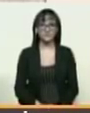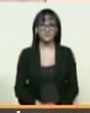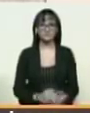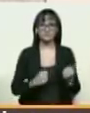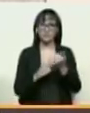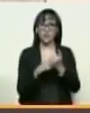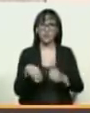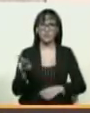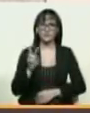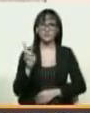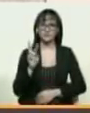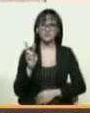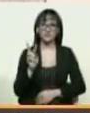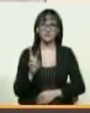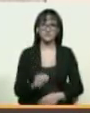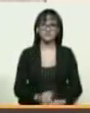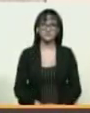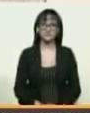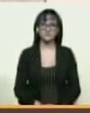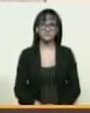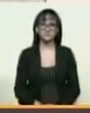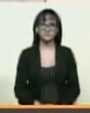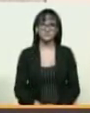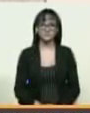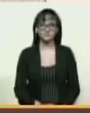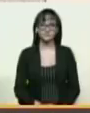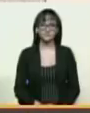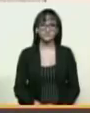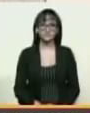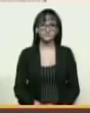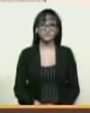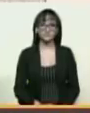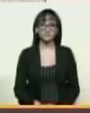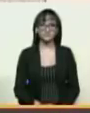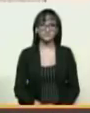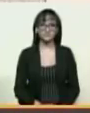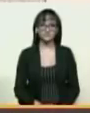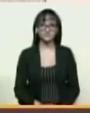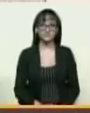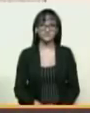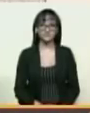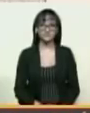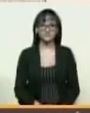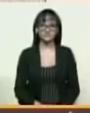Bolivariana de Venezuela. El día de hoy lo